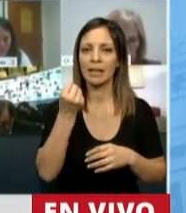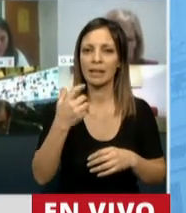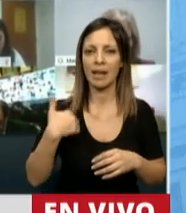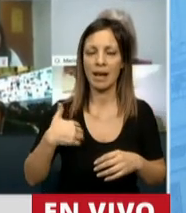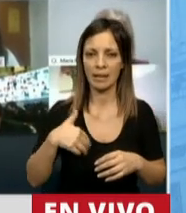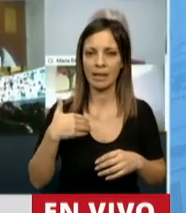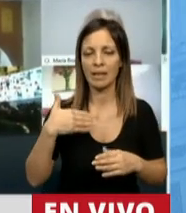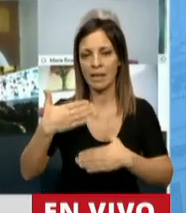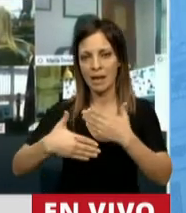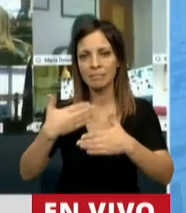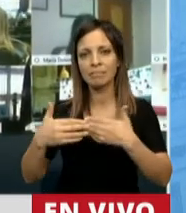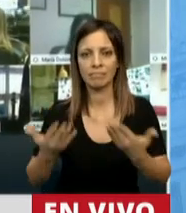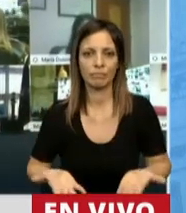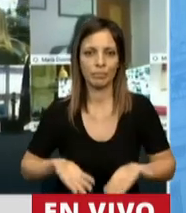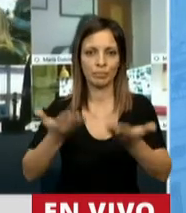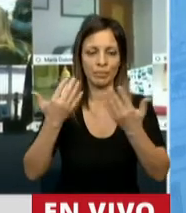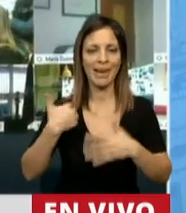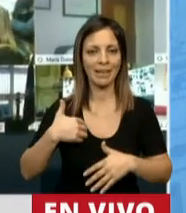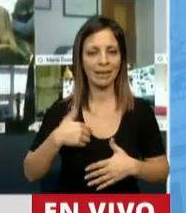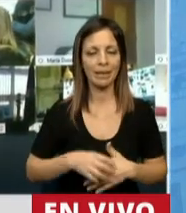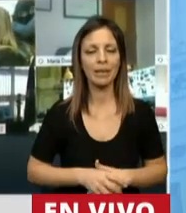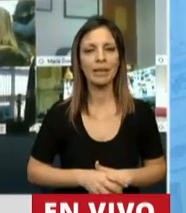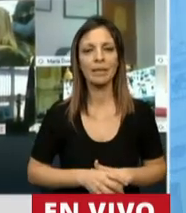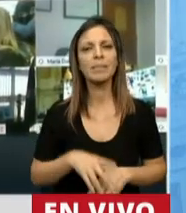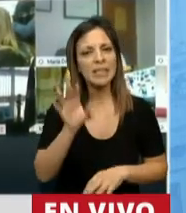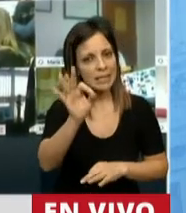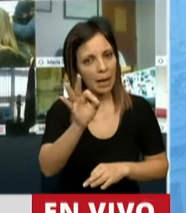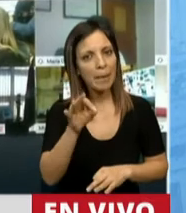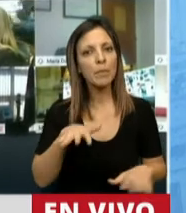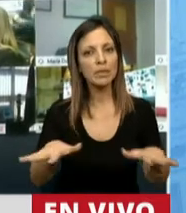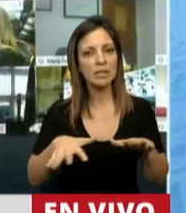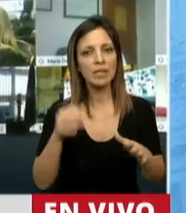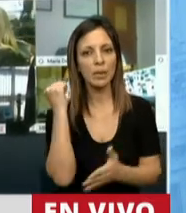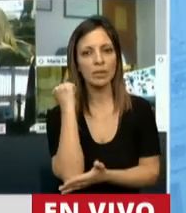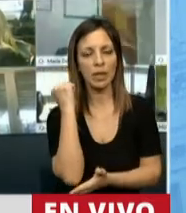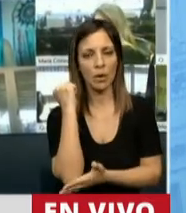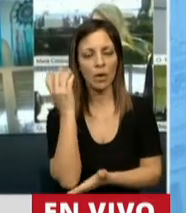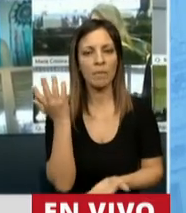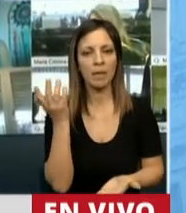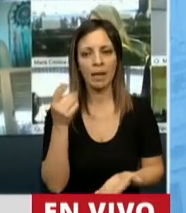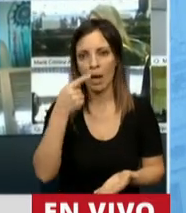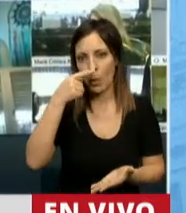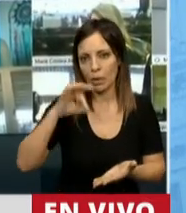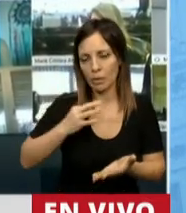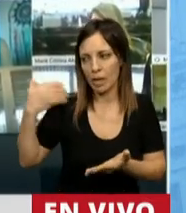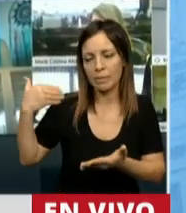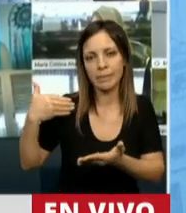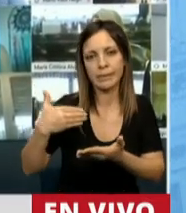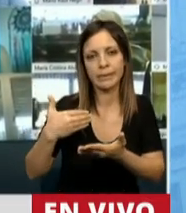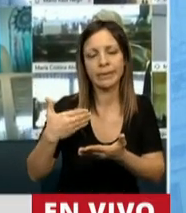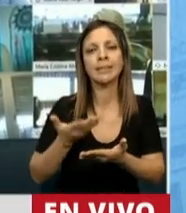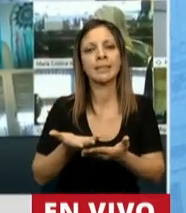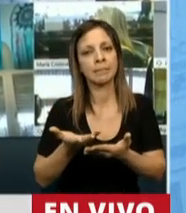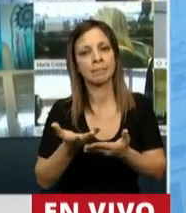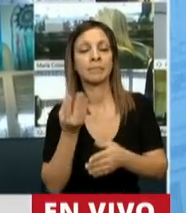pie. Todos sabemos la situación económica en que derivó los últimos años, que derivó